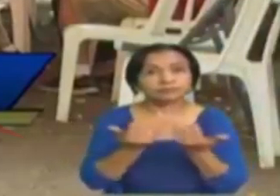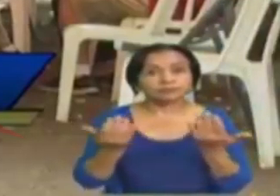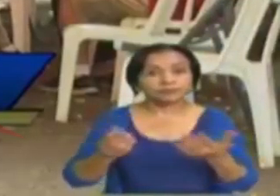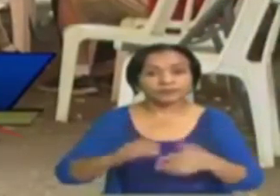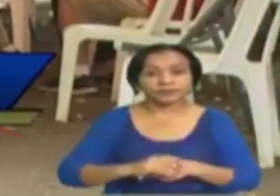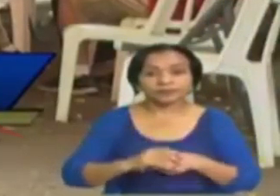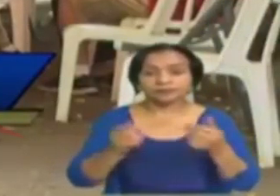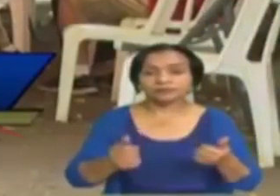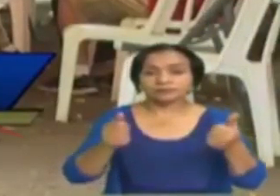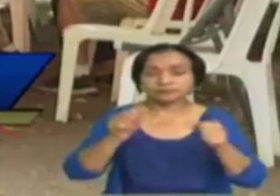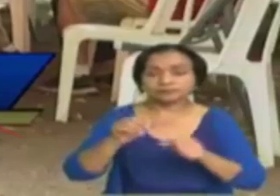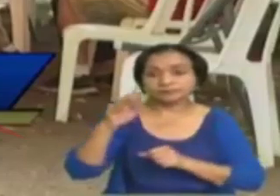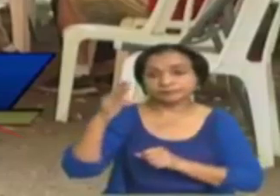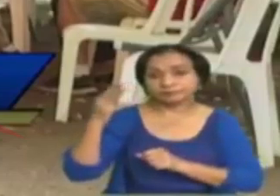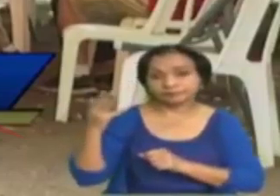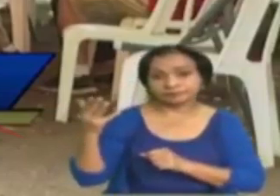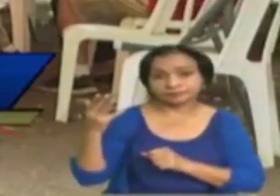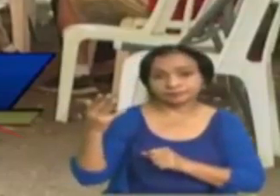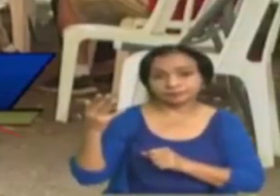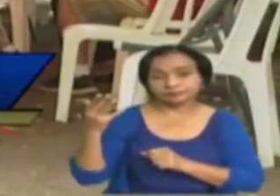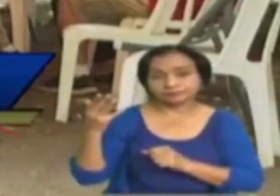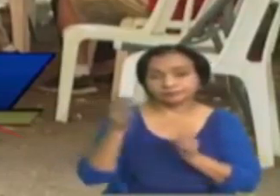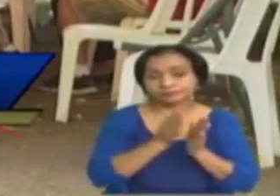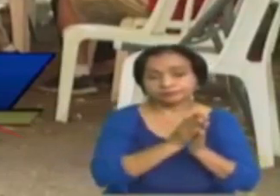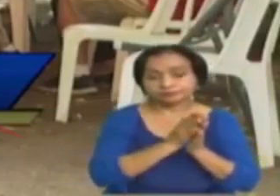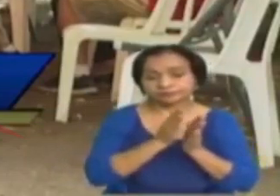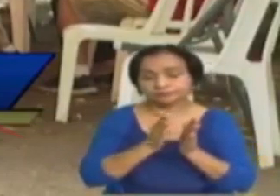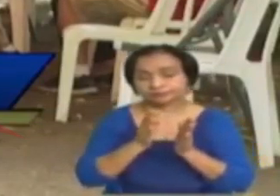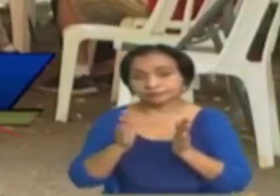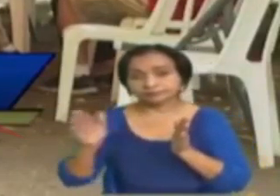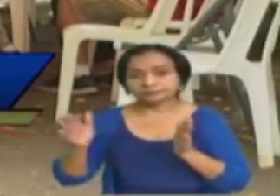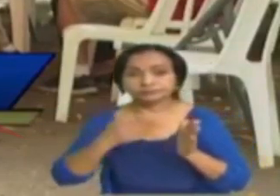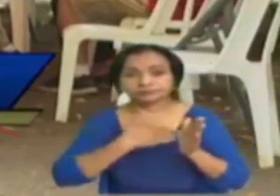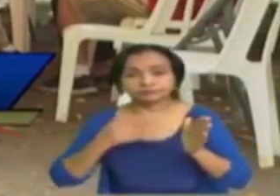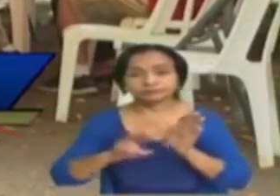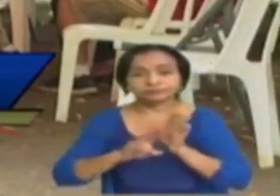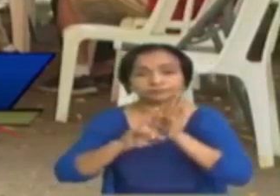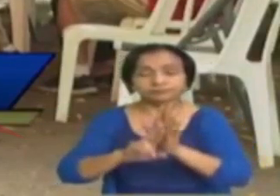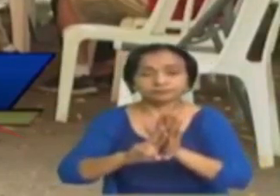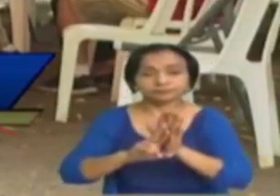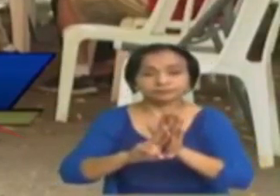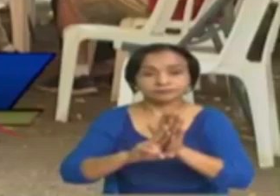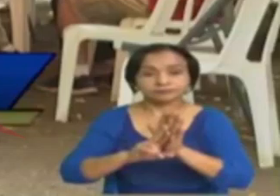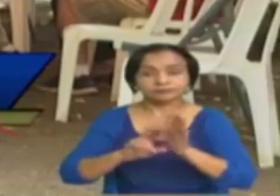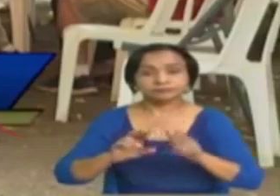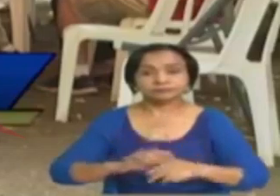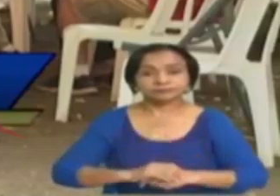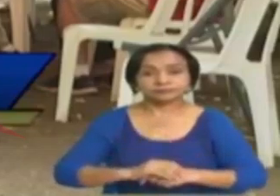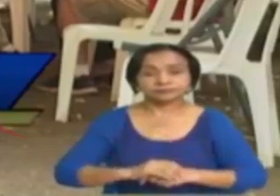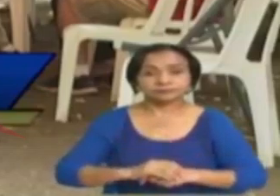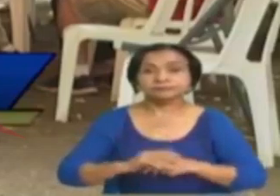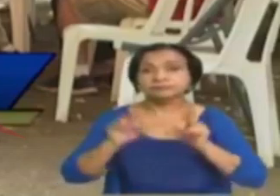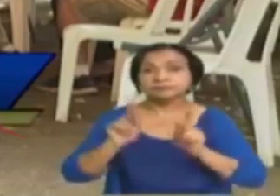que estamos recibiendo, que vamos a seguir recibiendo. Esta operación permitirá cubrir al 69.2%